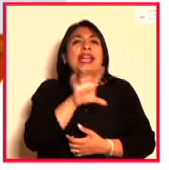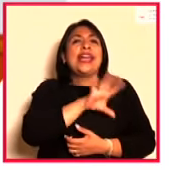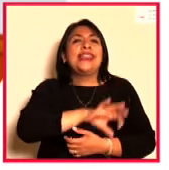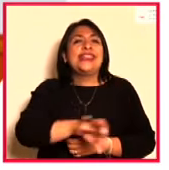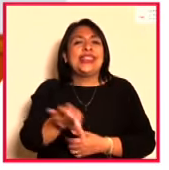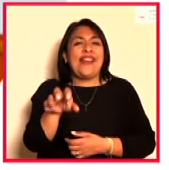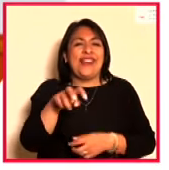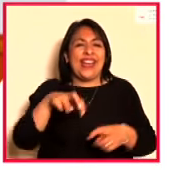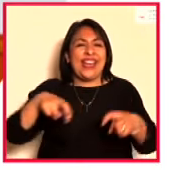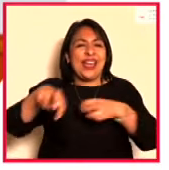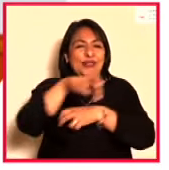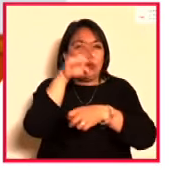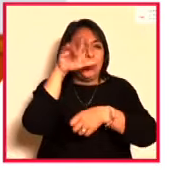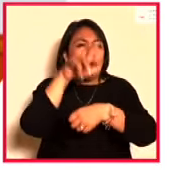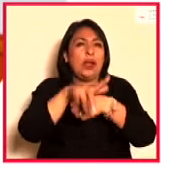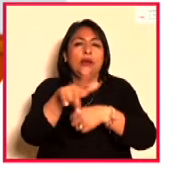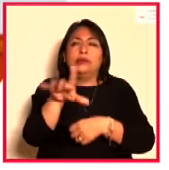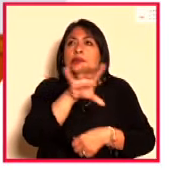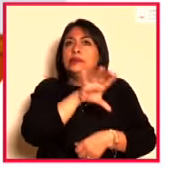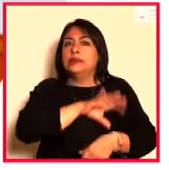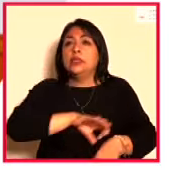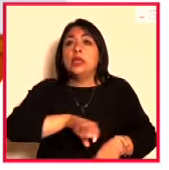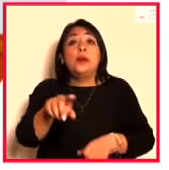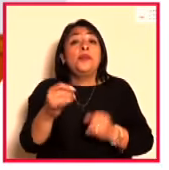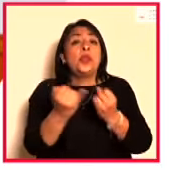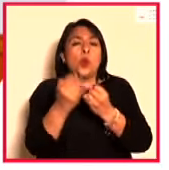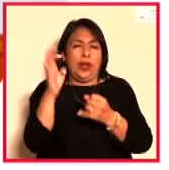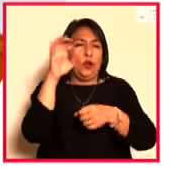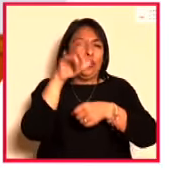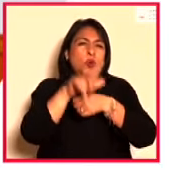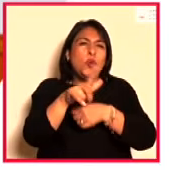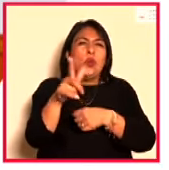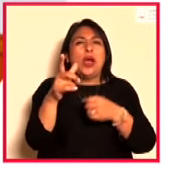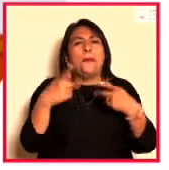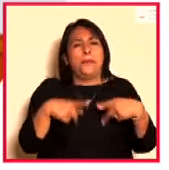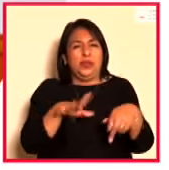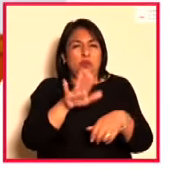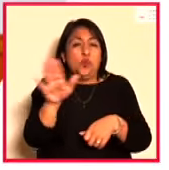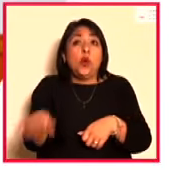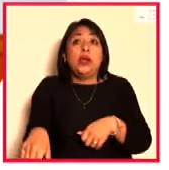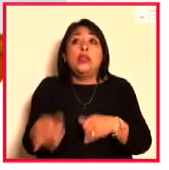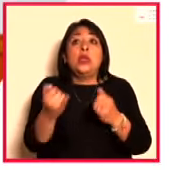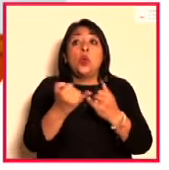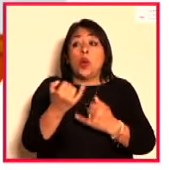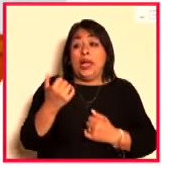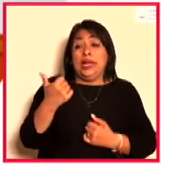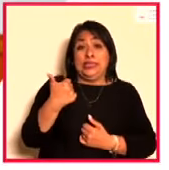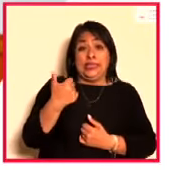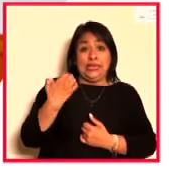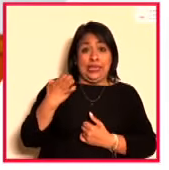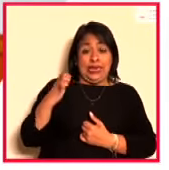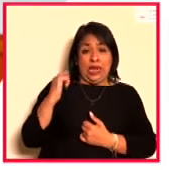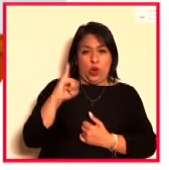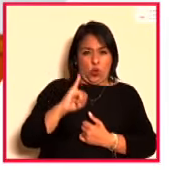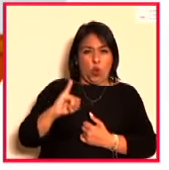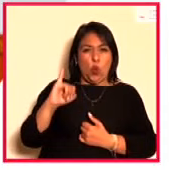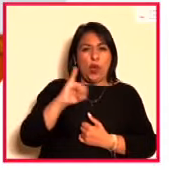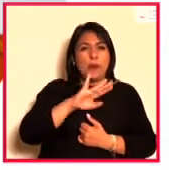una sección imperdible. Y a propósito de cultura y ausencias, también el 6 de enero, el pasado jueves, falleció Sidney Poitier,